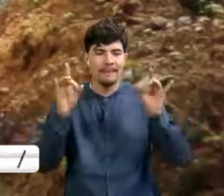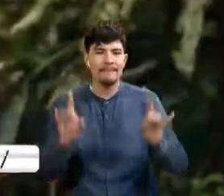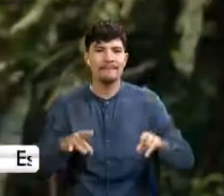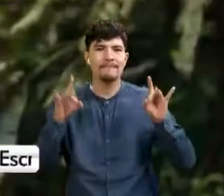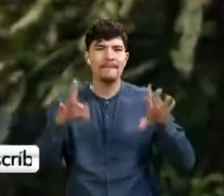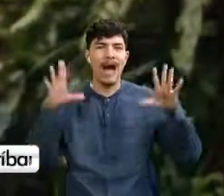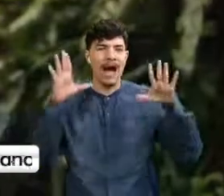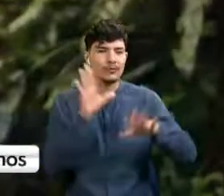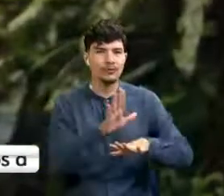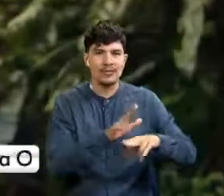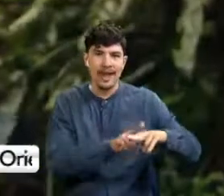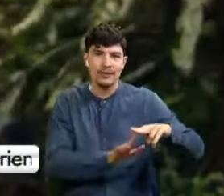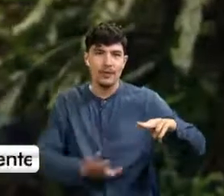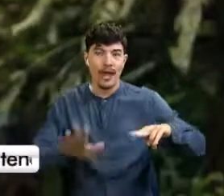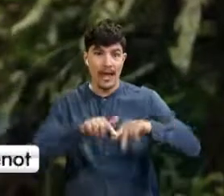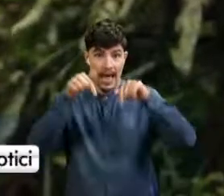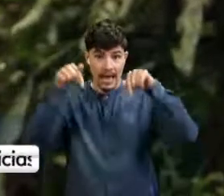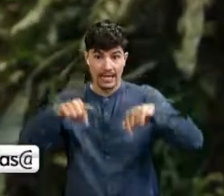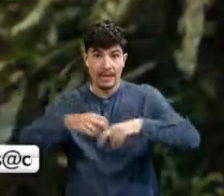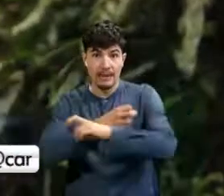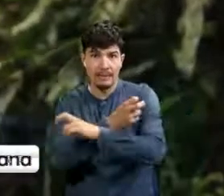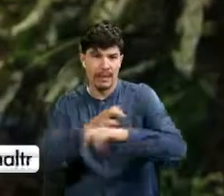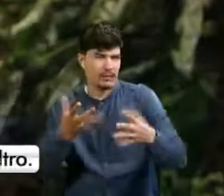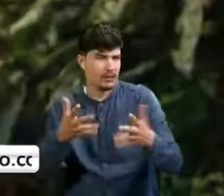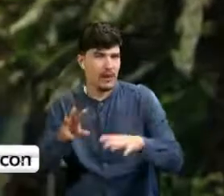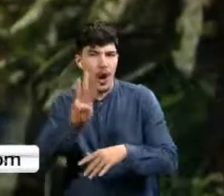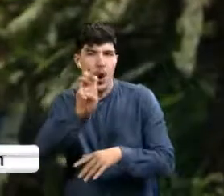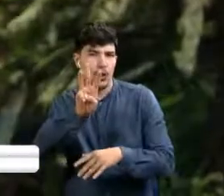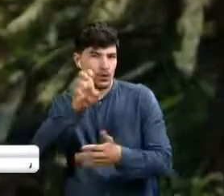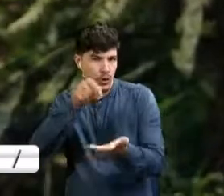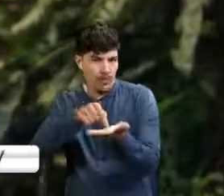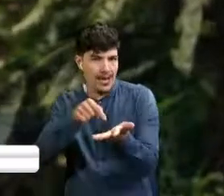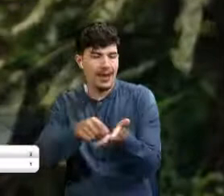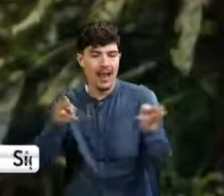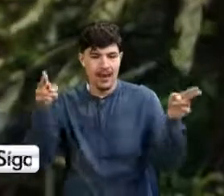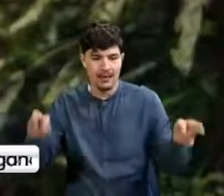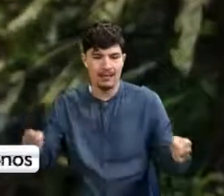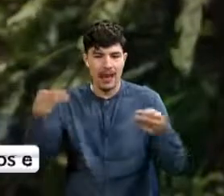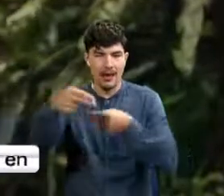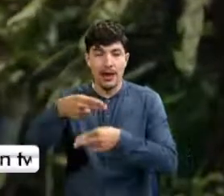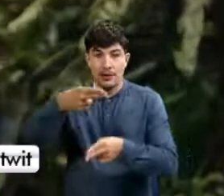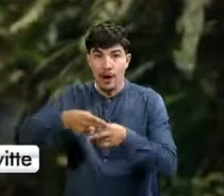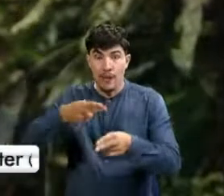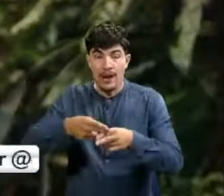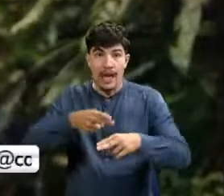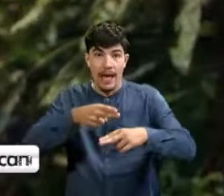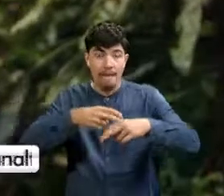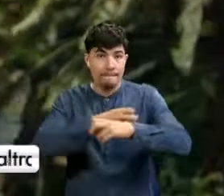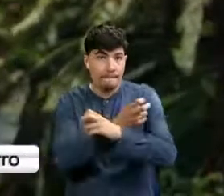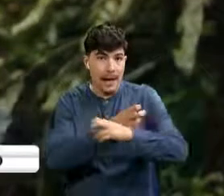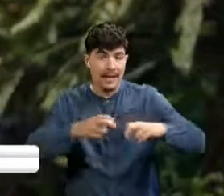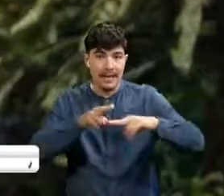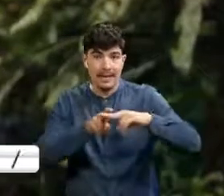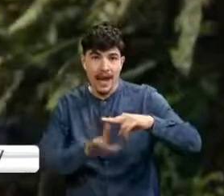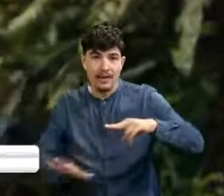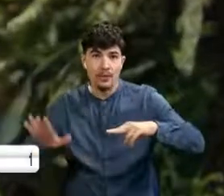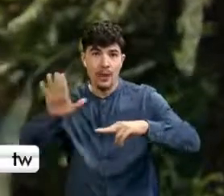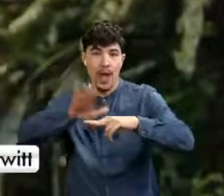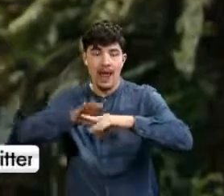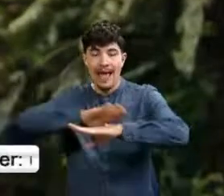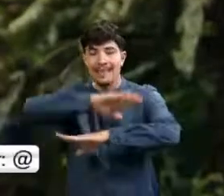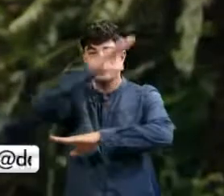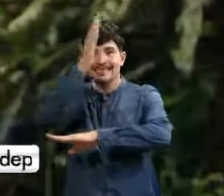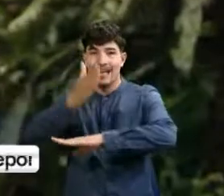naturaleza. Este parque tiene unas 8.000 hectáreas y se llama Parque Natural Cerro de la Judía del Rasgón.